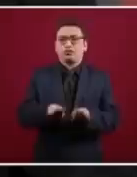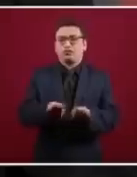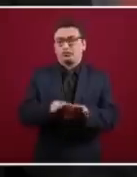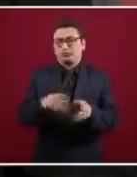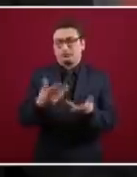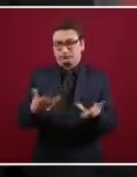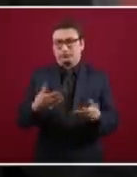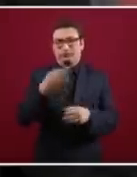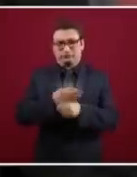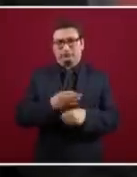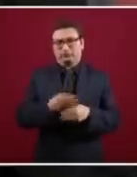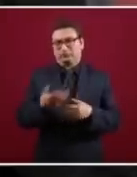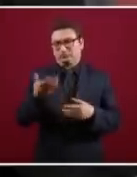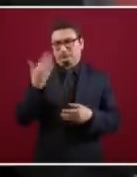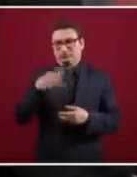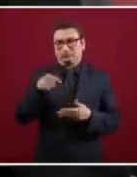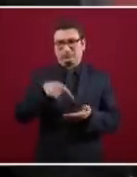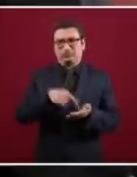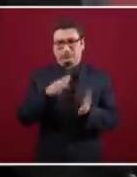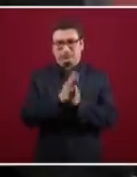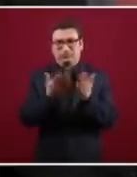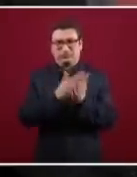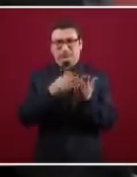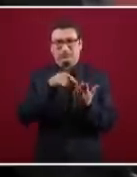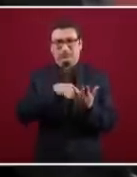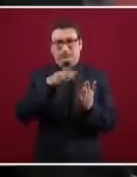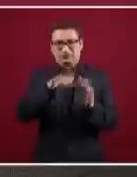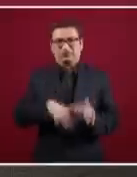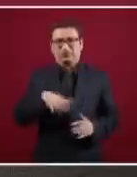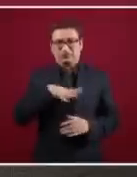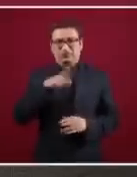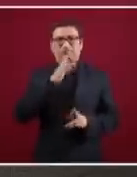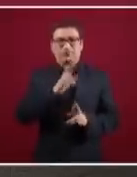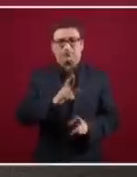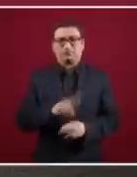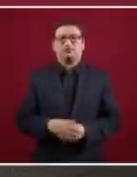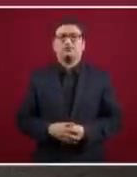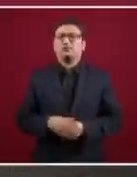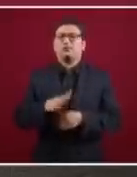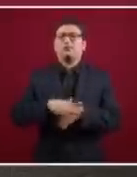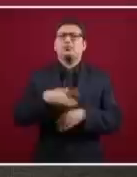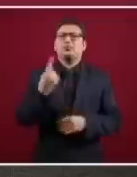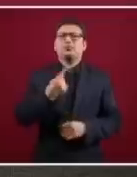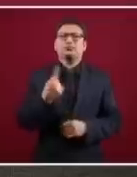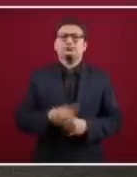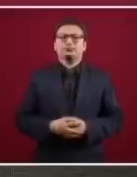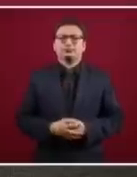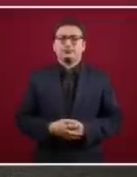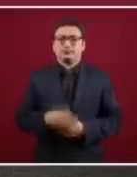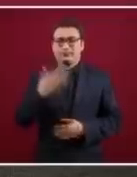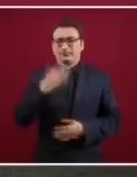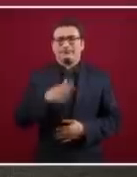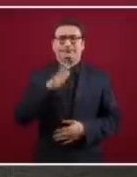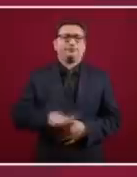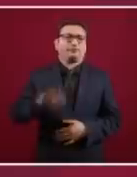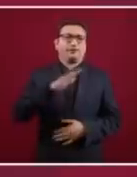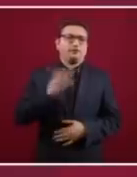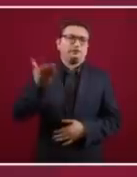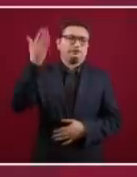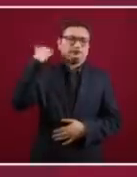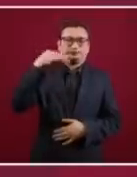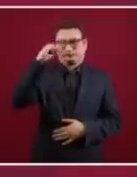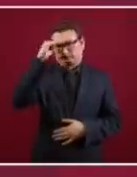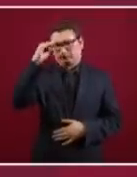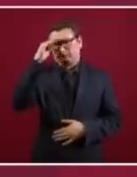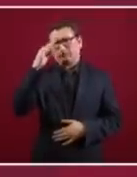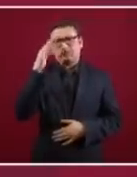pues ahí viene el libro una respuesta porque se pensaba que no había de